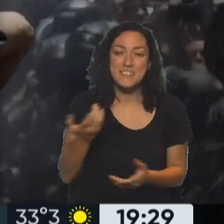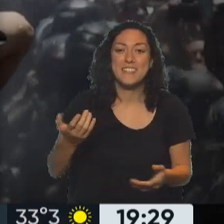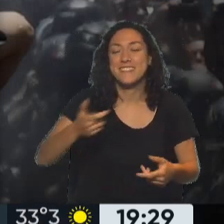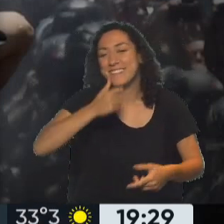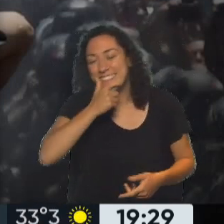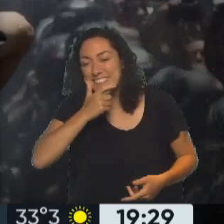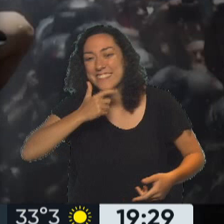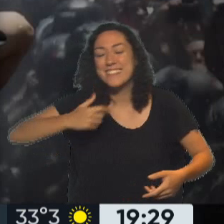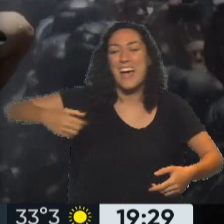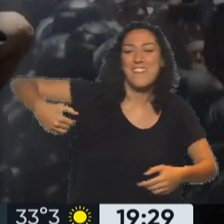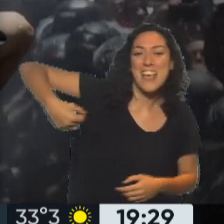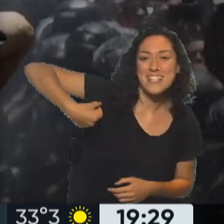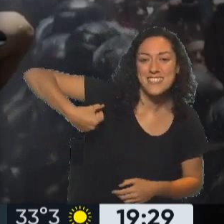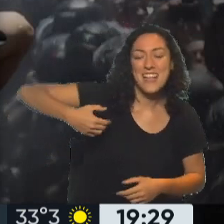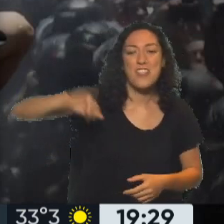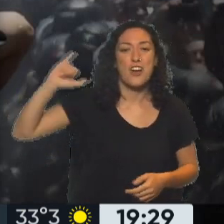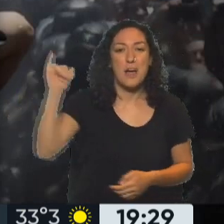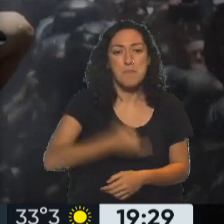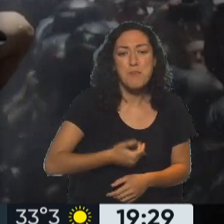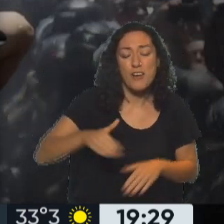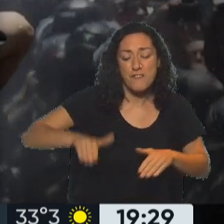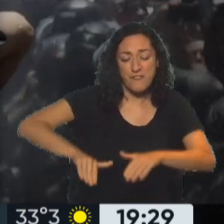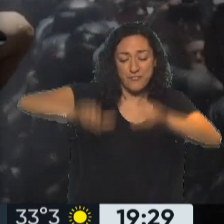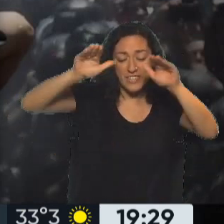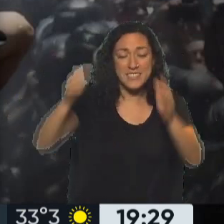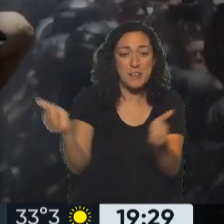abrazados, son campeones del mundo. Que se conocen de pibito. Exactamente. De pibito.